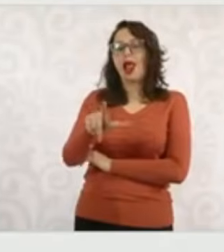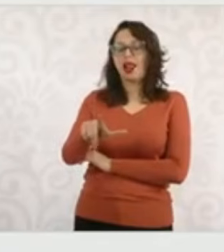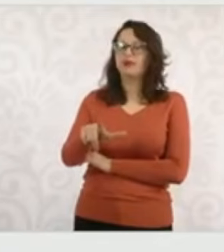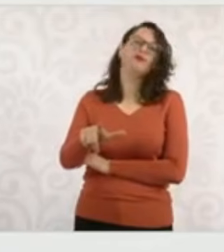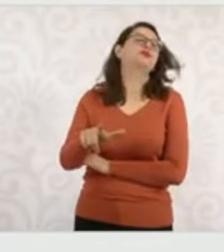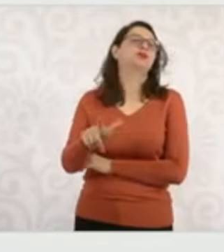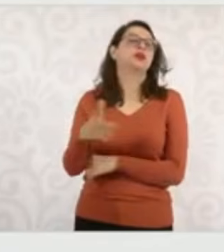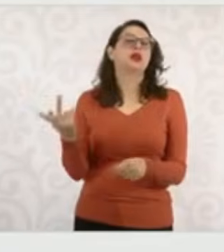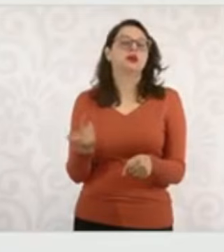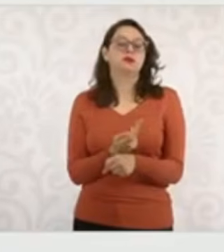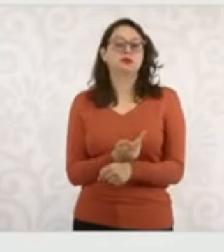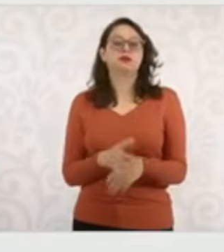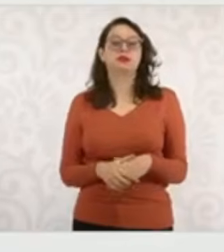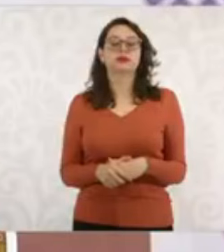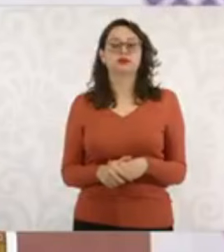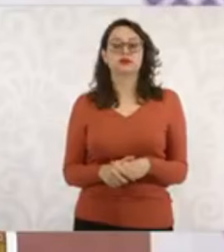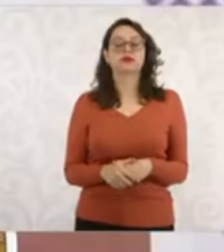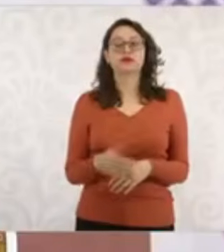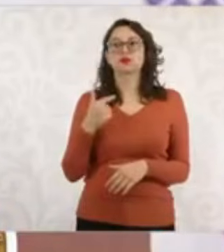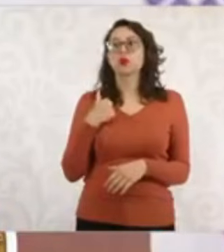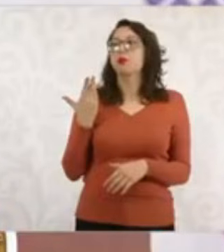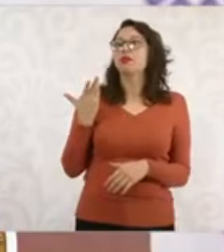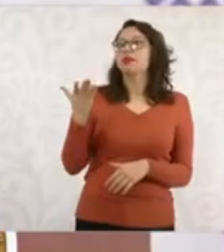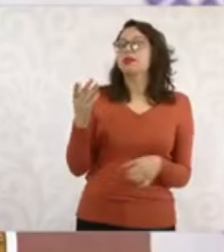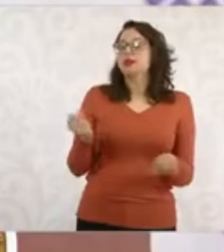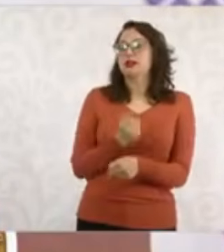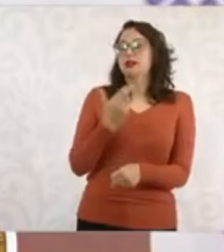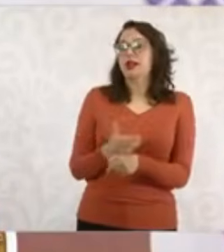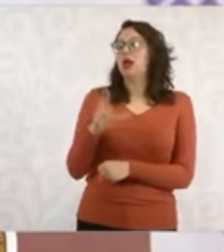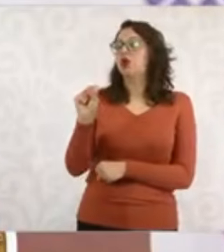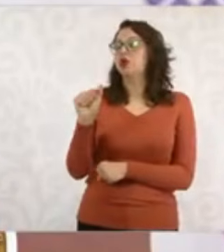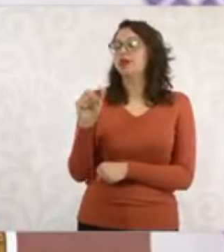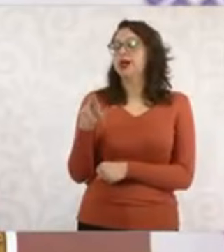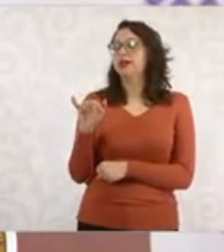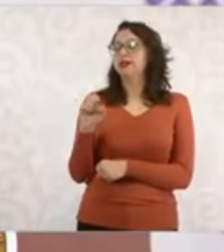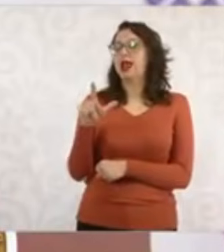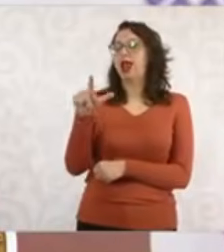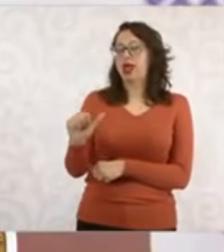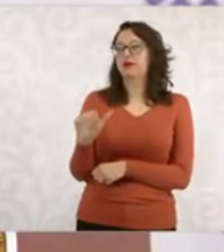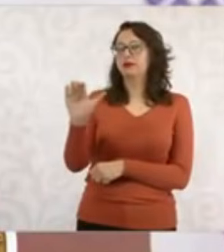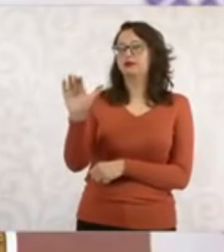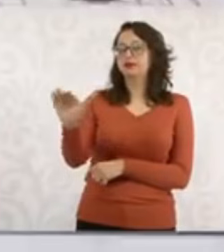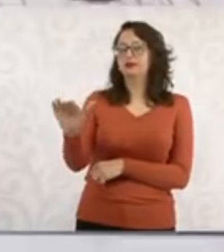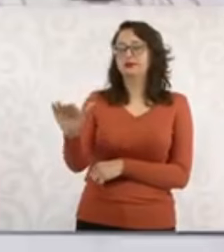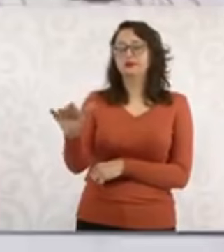pedí también a la secretaria Rosa Isela que le preguntara, porque ayer dio una conferencia